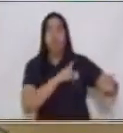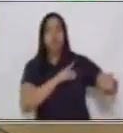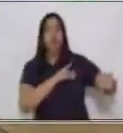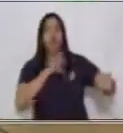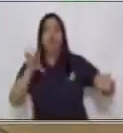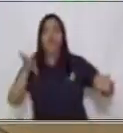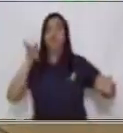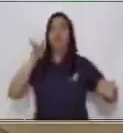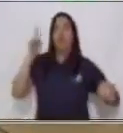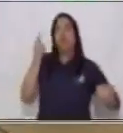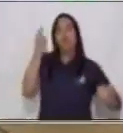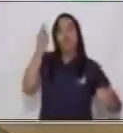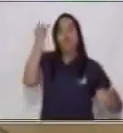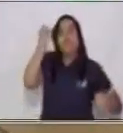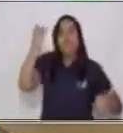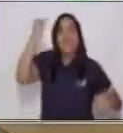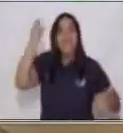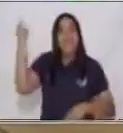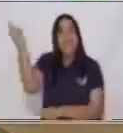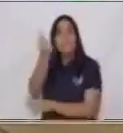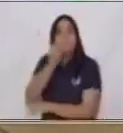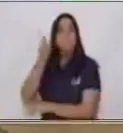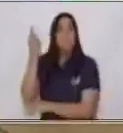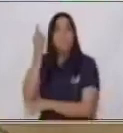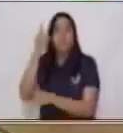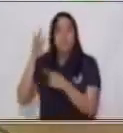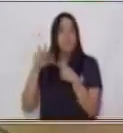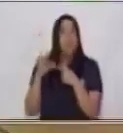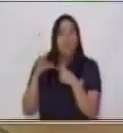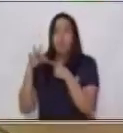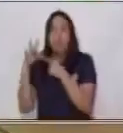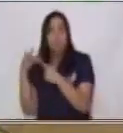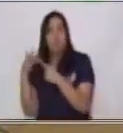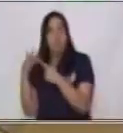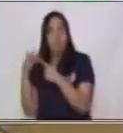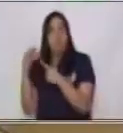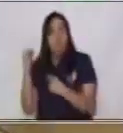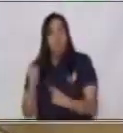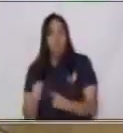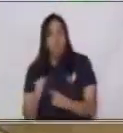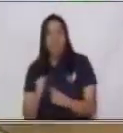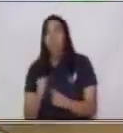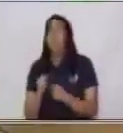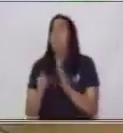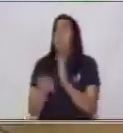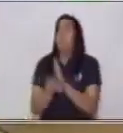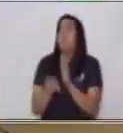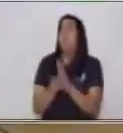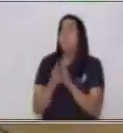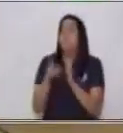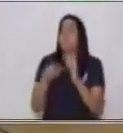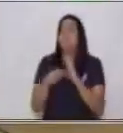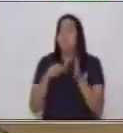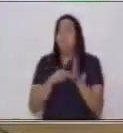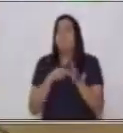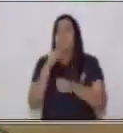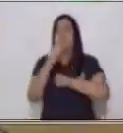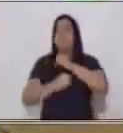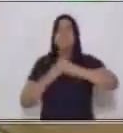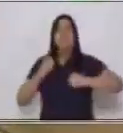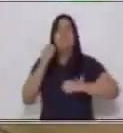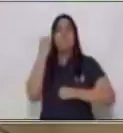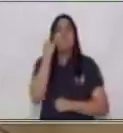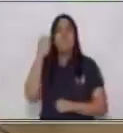ideas principales, es decir, la esencia y lo importante de ese texto. Y fiel, ¿qué queremos decir con